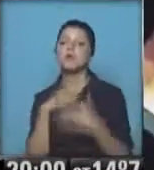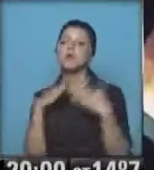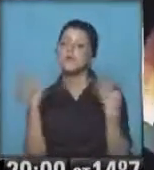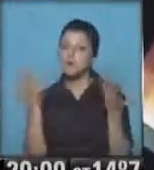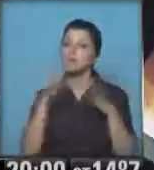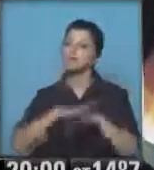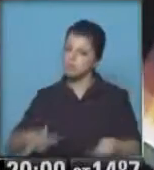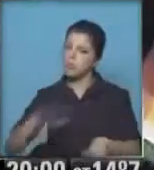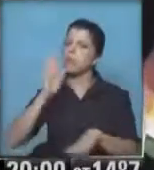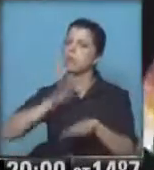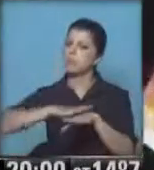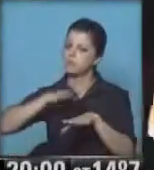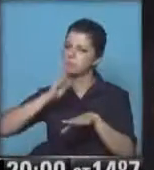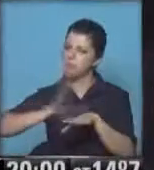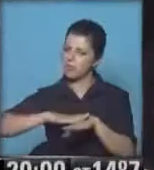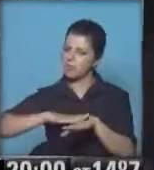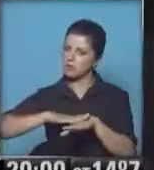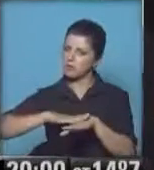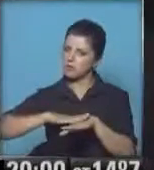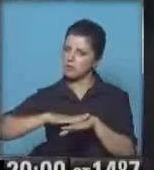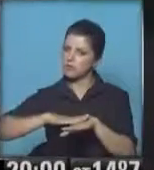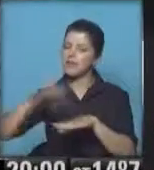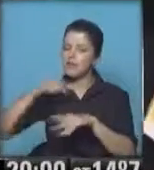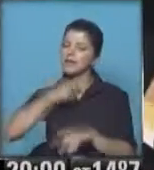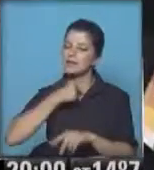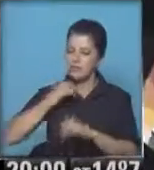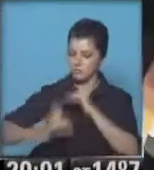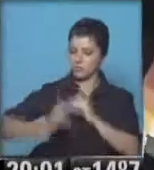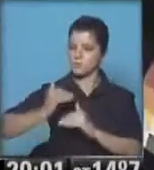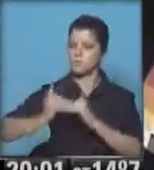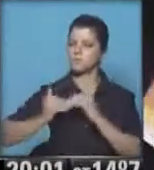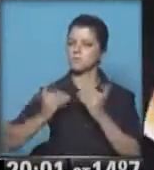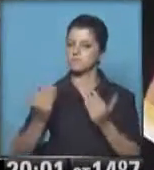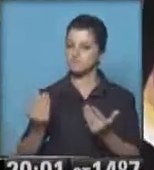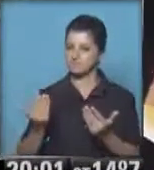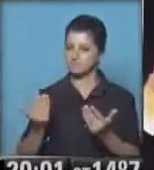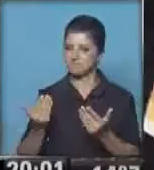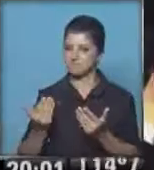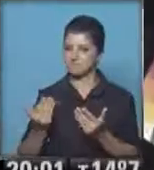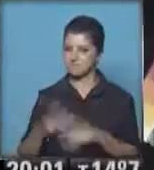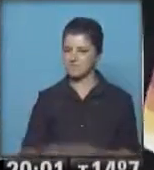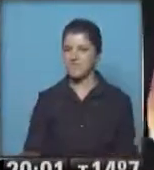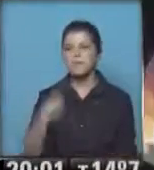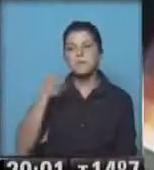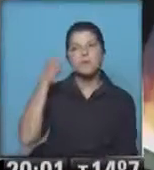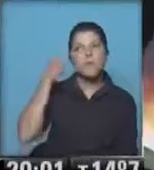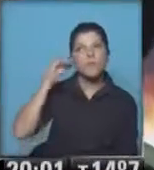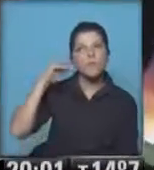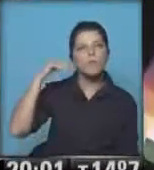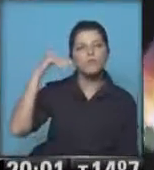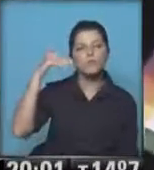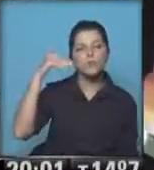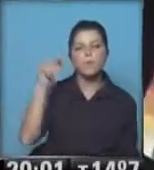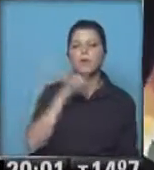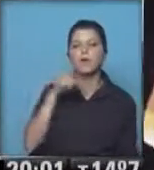niño responsable que trató de superarse, que vio el futuro no en